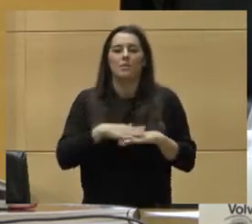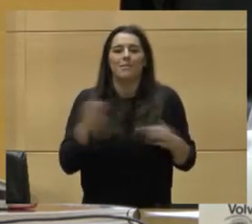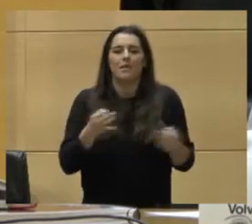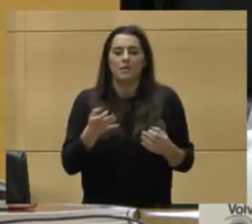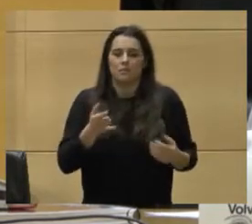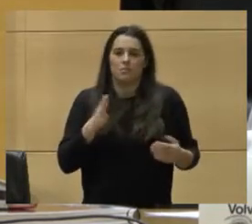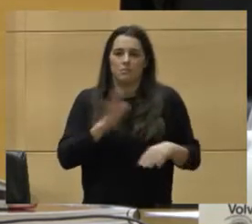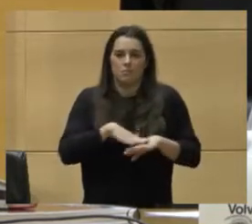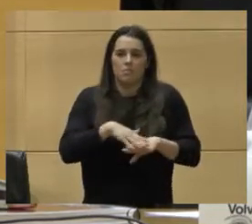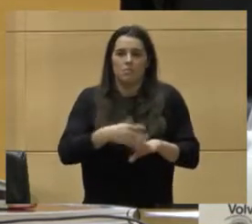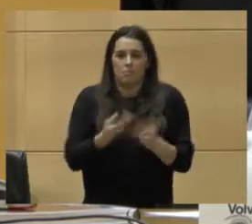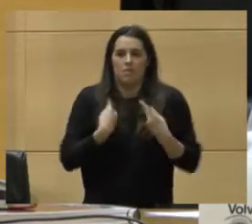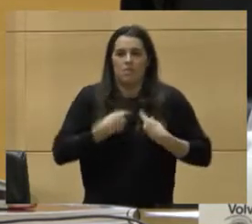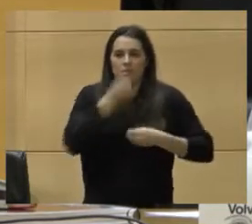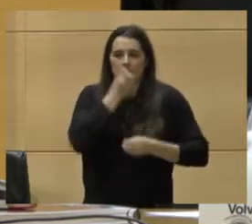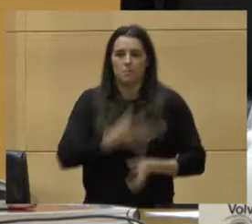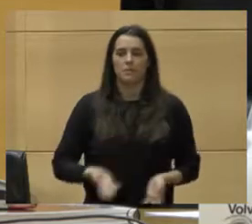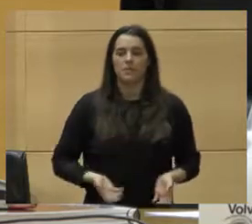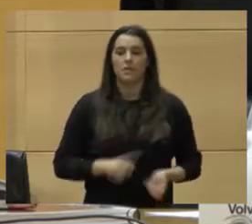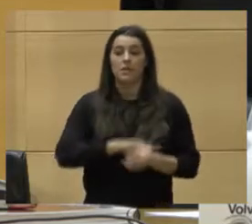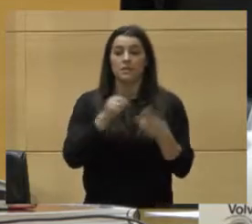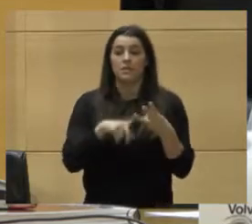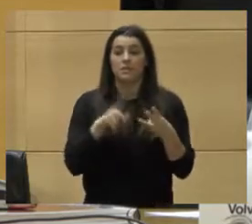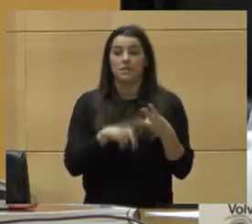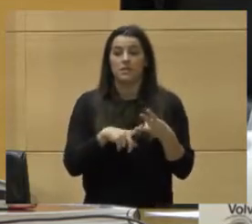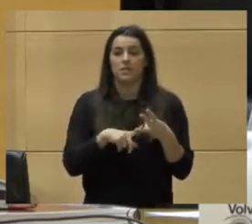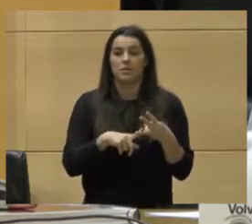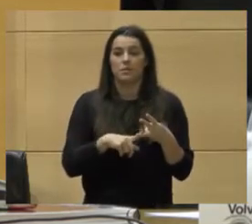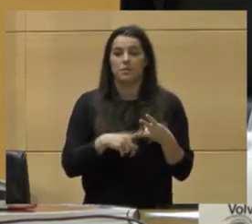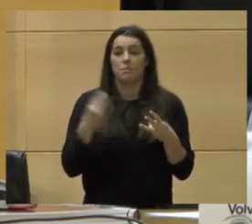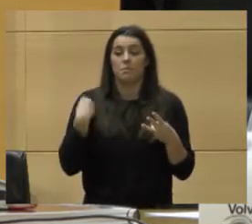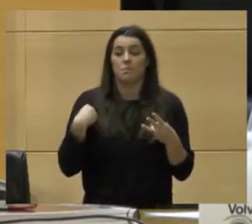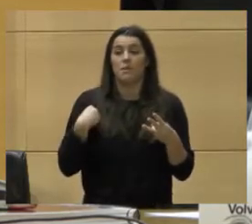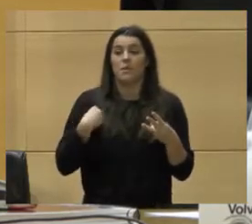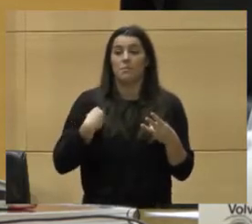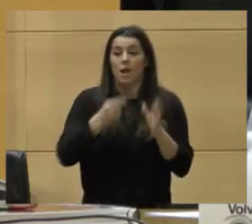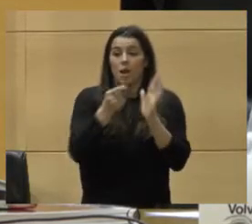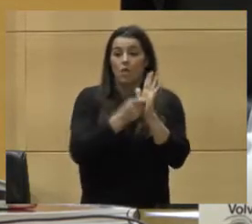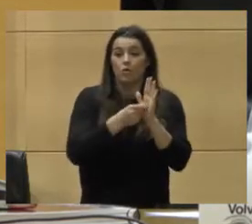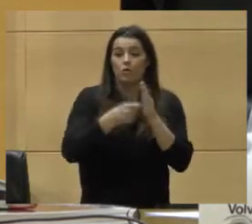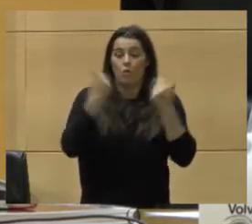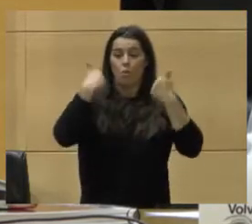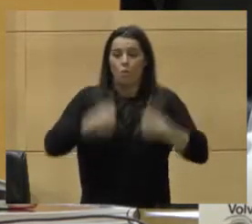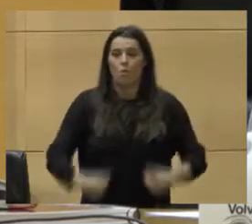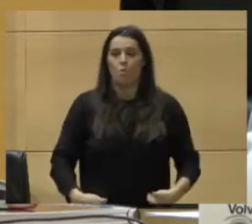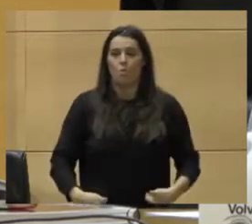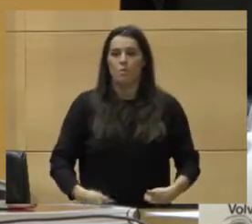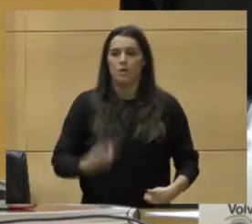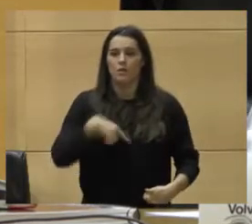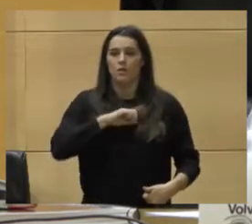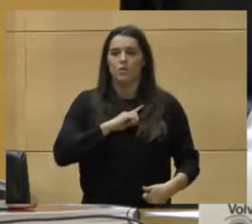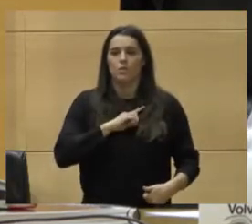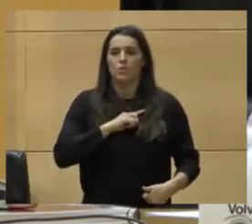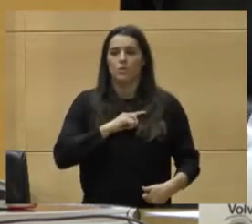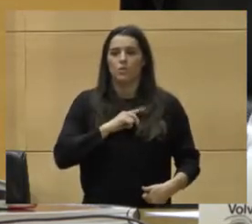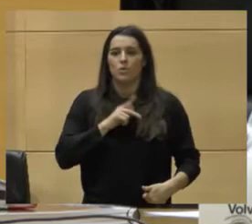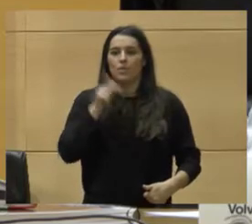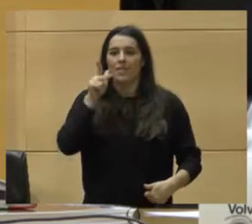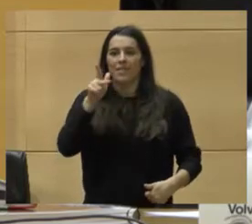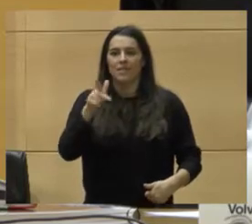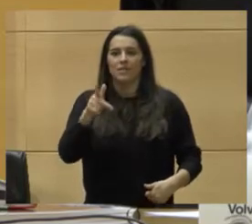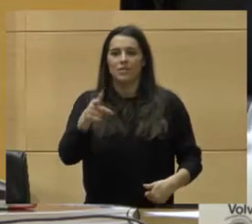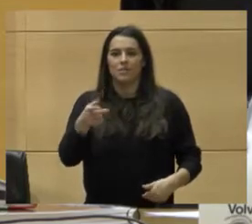el tercero que el hecho de la propia condición humana nos hace sujetos de derechos y eso significa que nosotros tenemos que hacer una